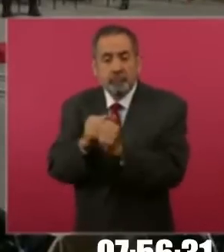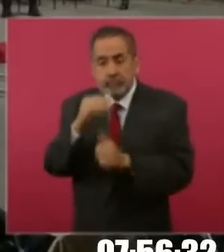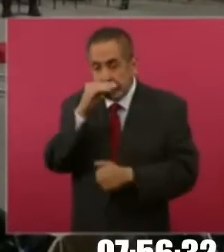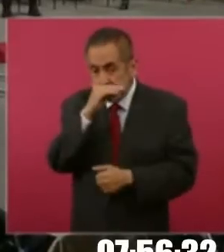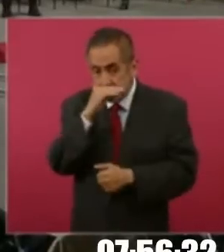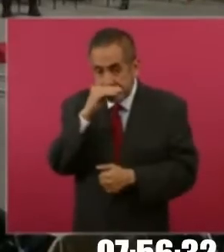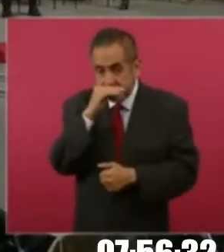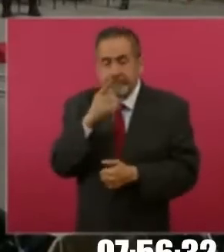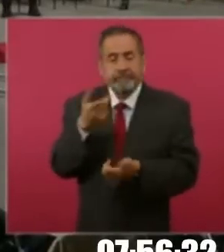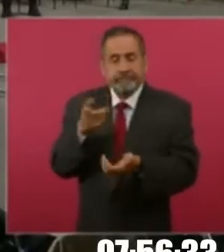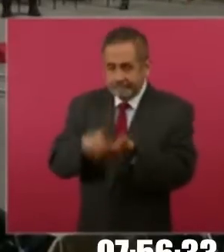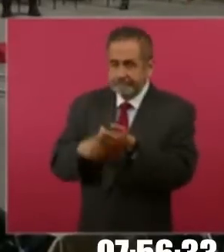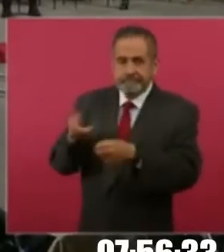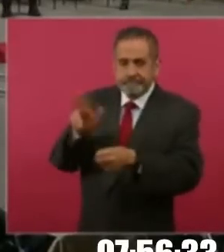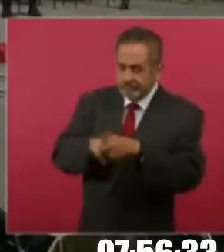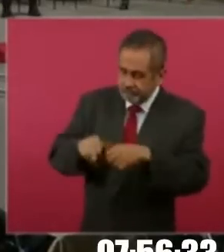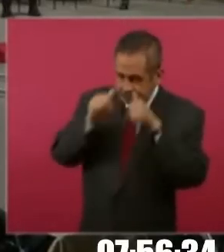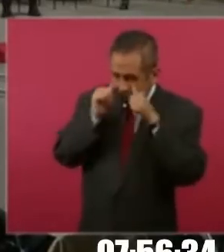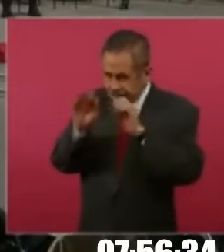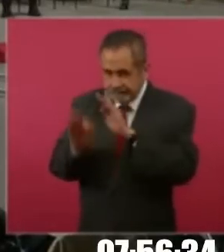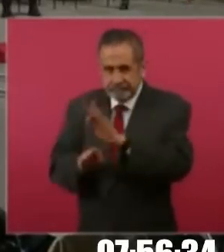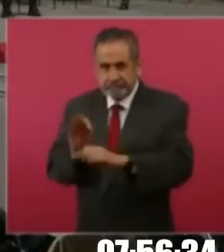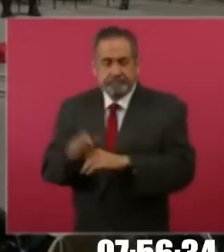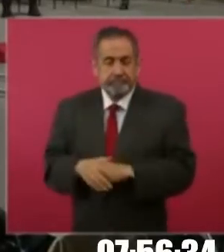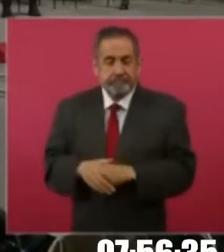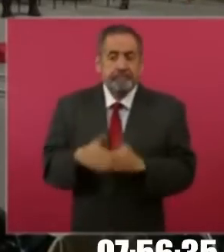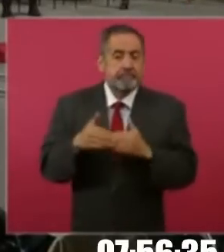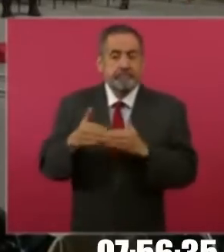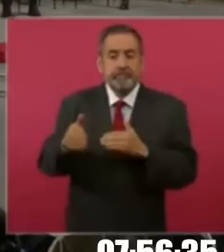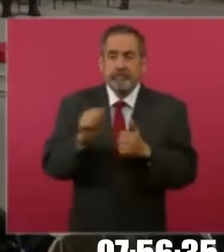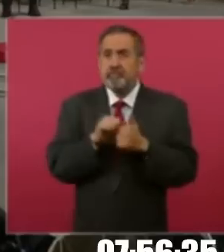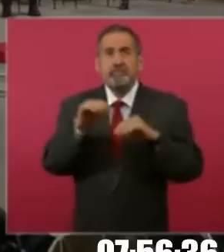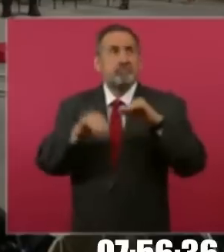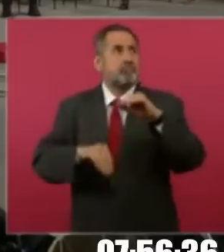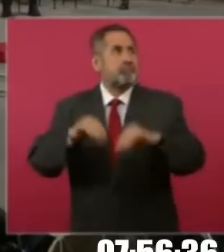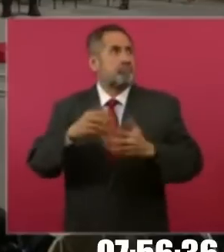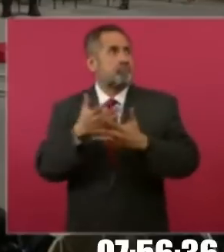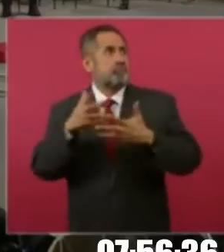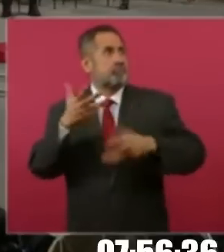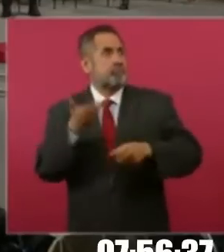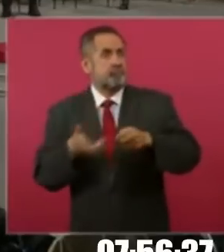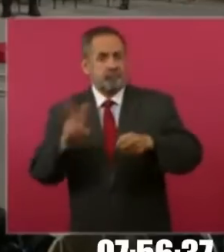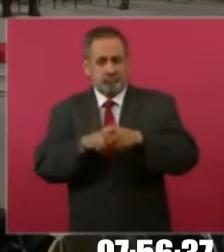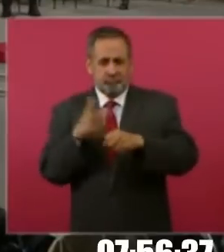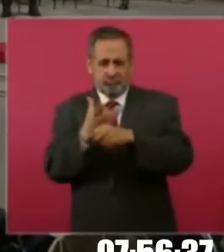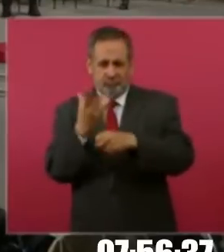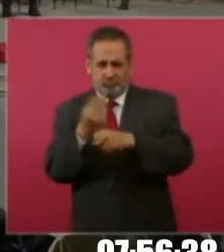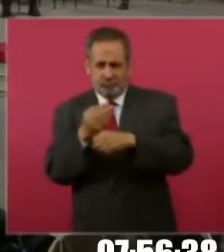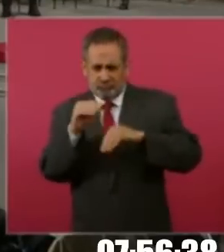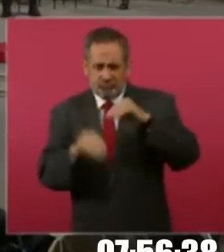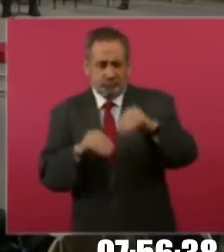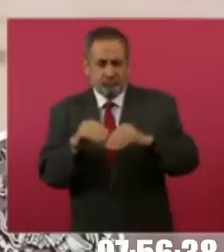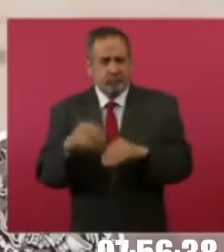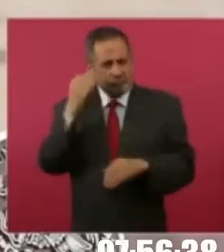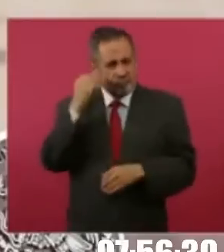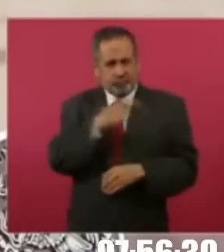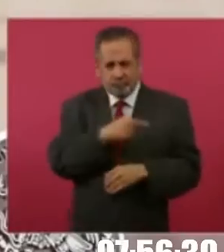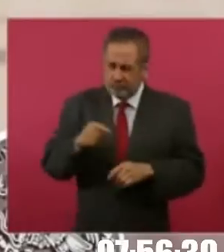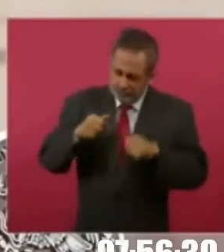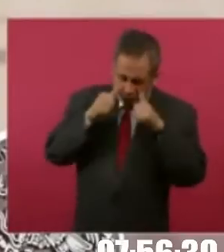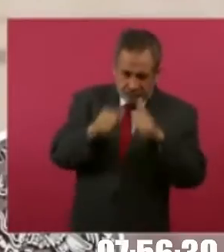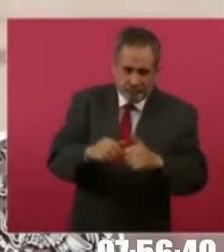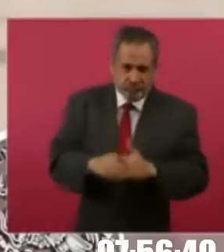en nuestros hospitales y hemos extendido con equipamiento importante en este periodo